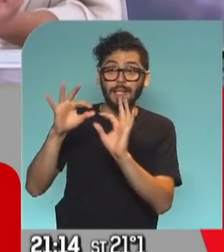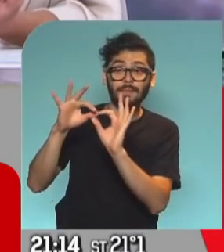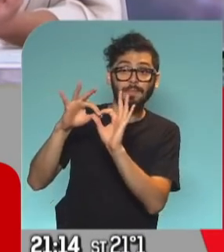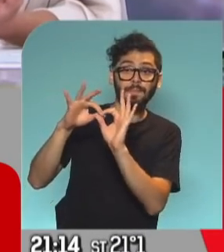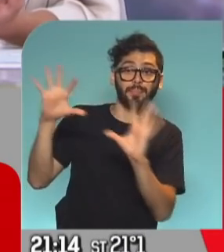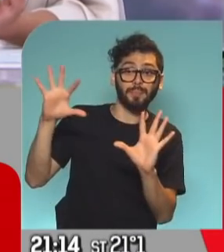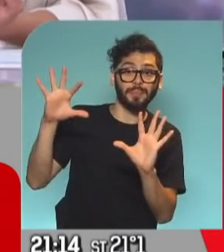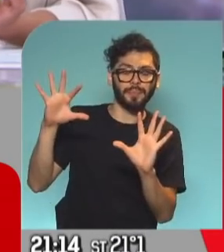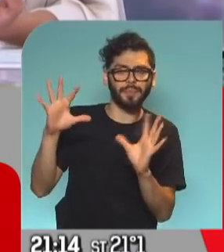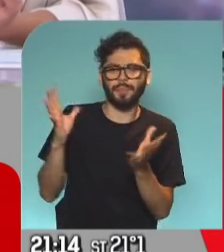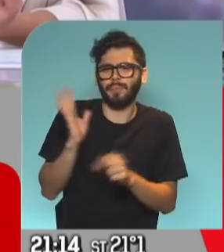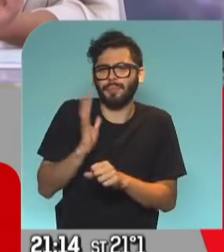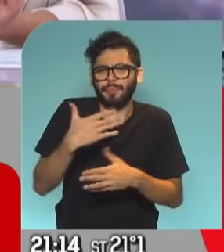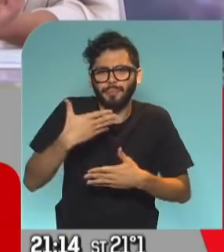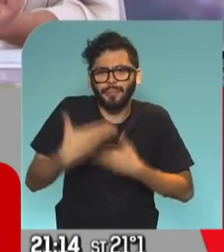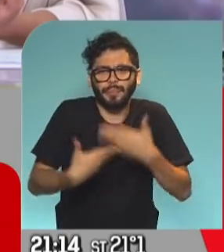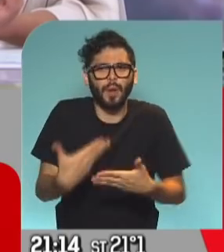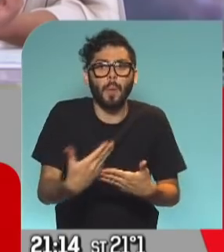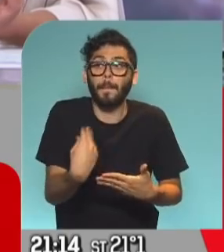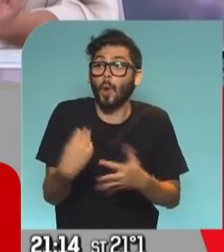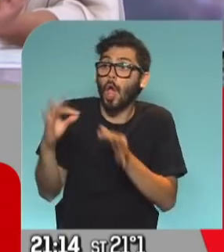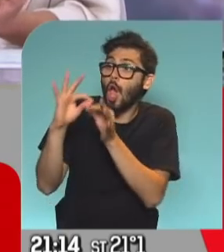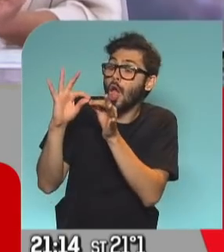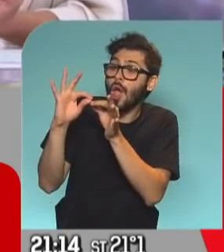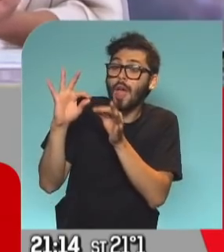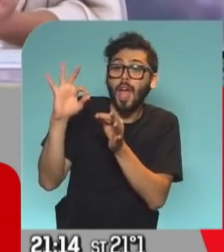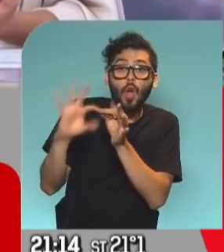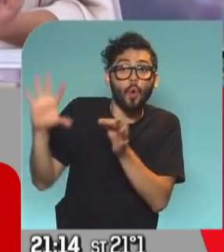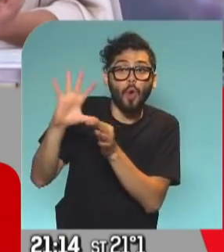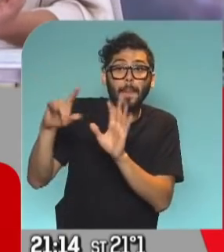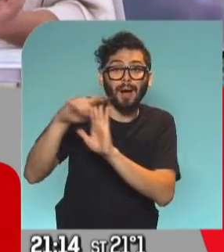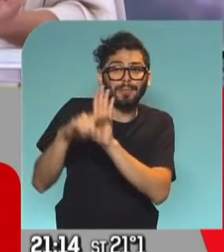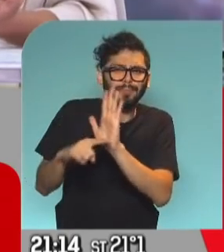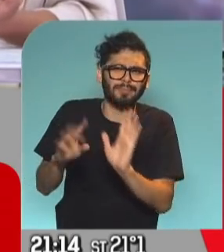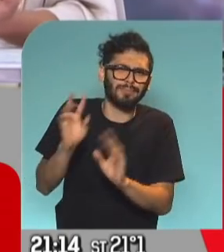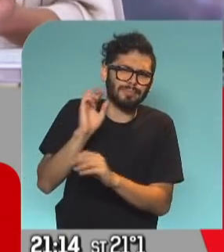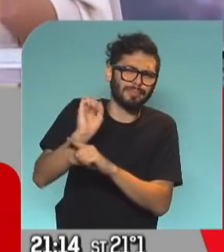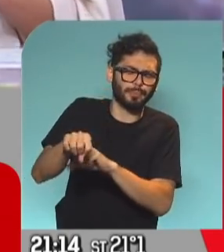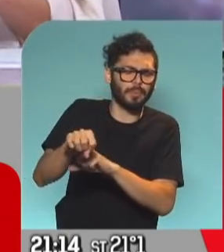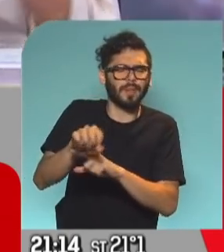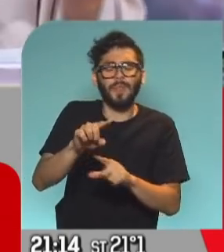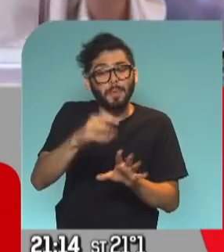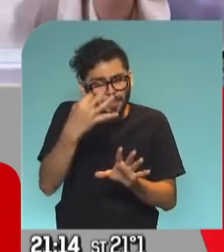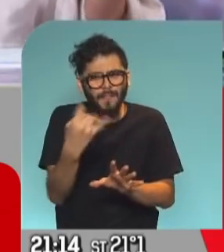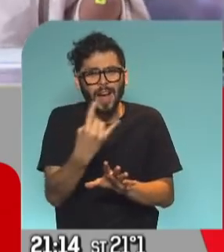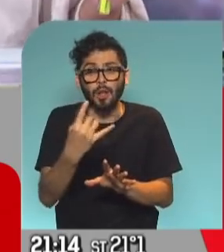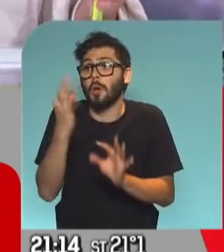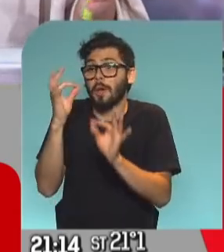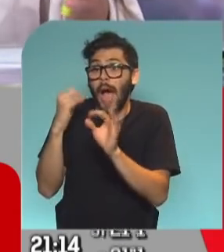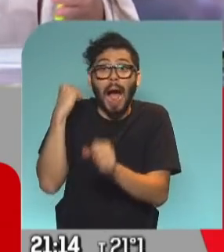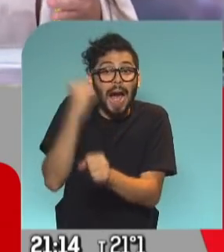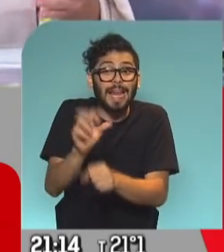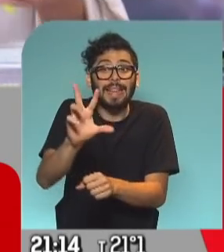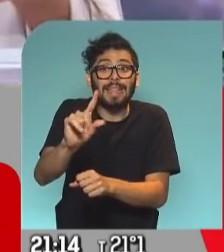porque no se regían por la regulación europea, lo cual es falso porque es como vos bien decías, hasta el 31 siguen bajo el